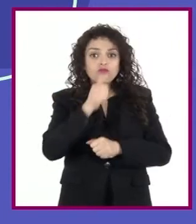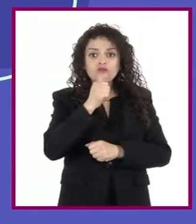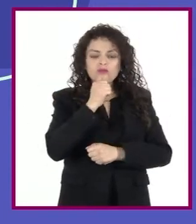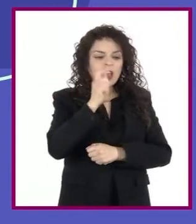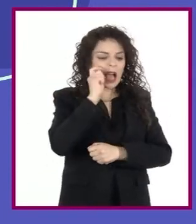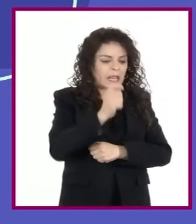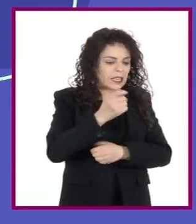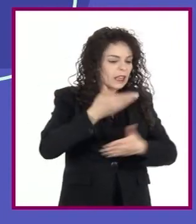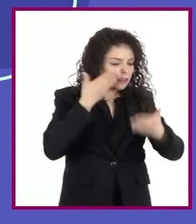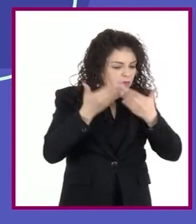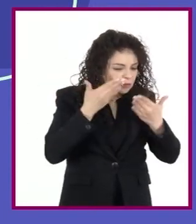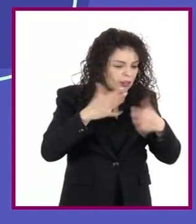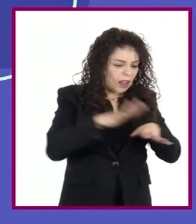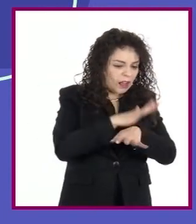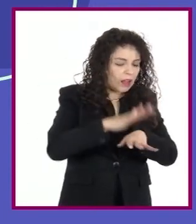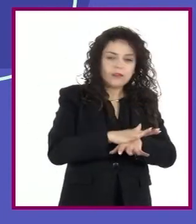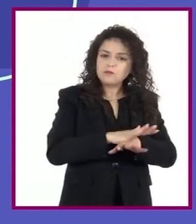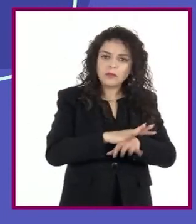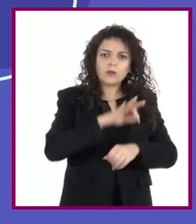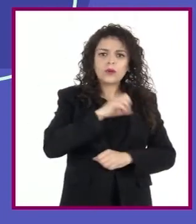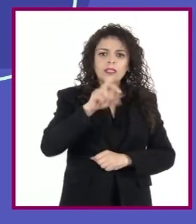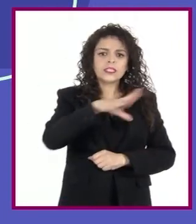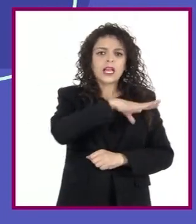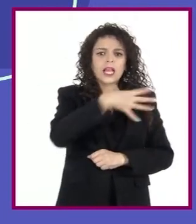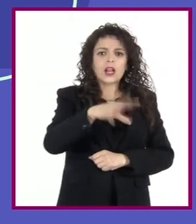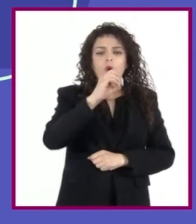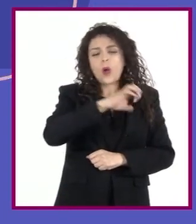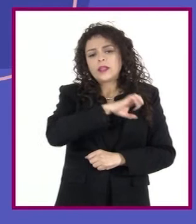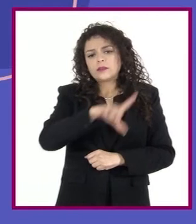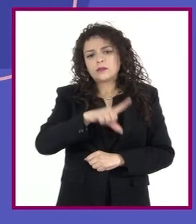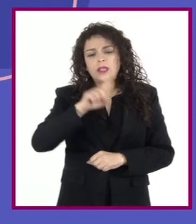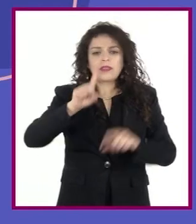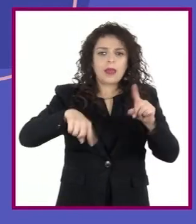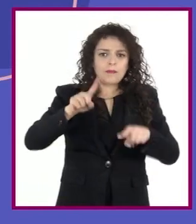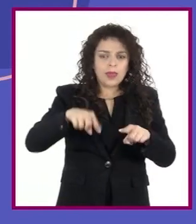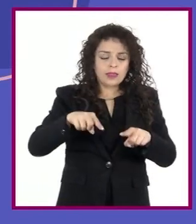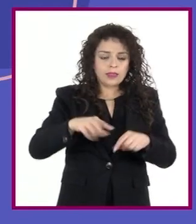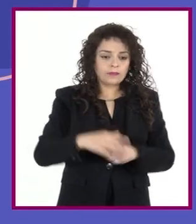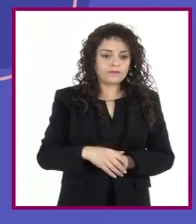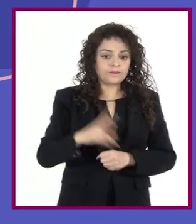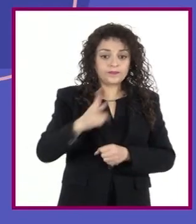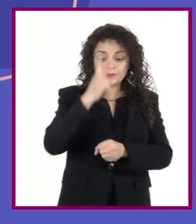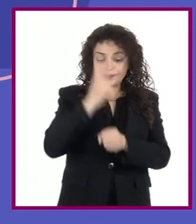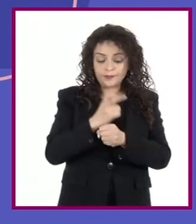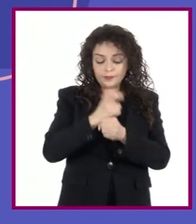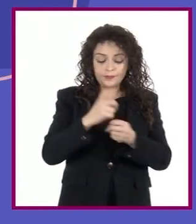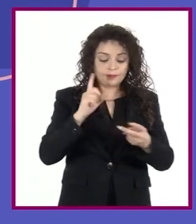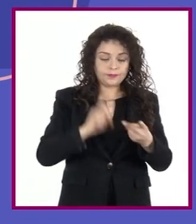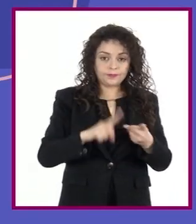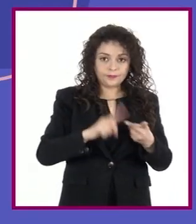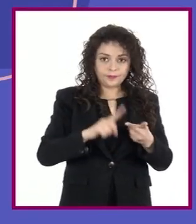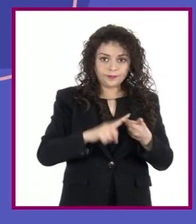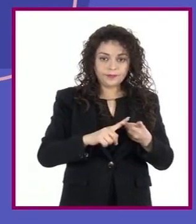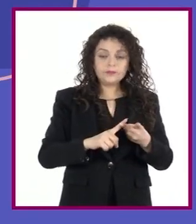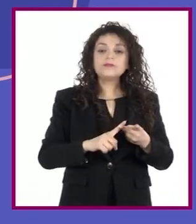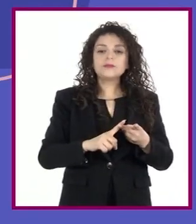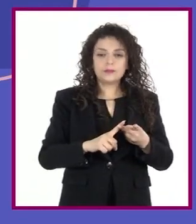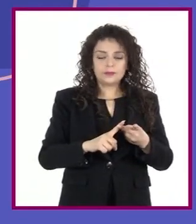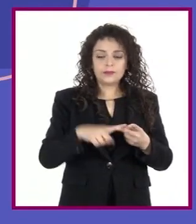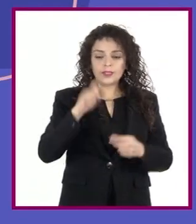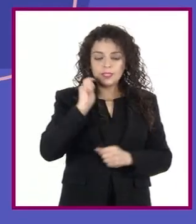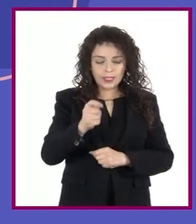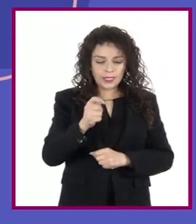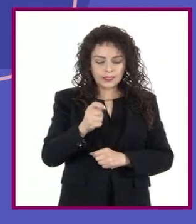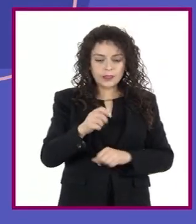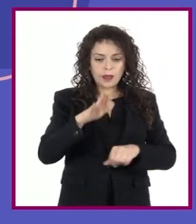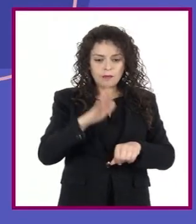institución y puede ser general o especializada. Fuente secundaria. Ampliación de resultados concretos